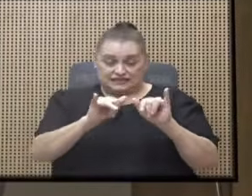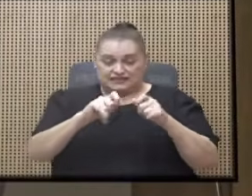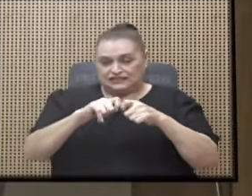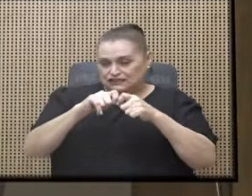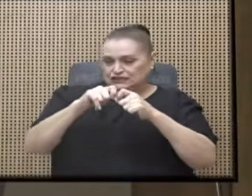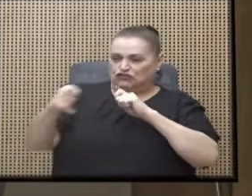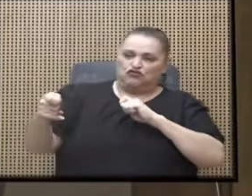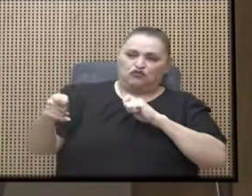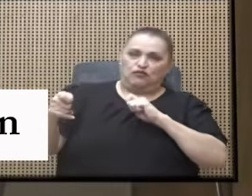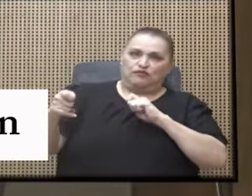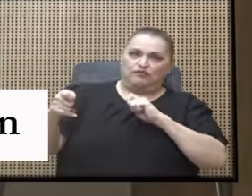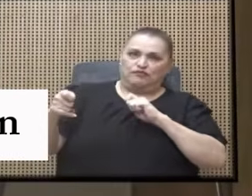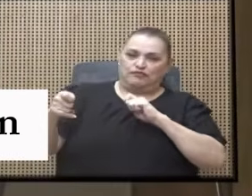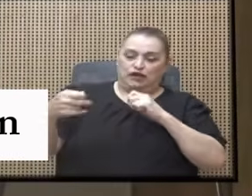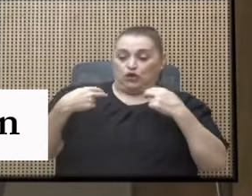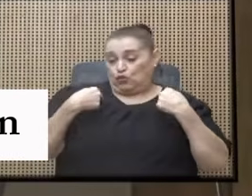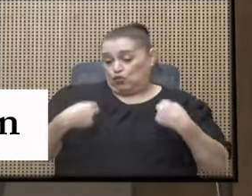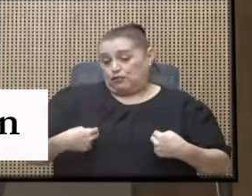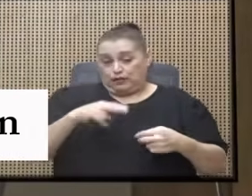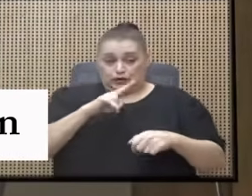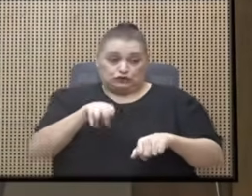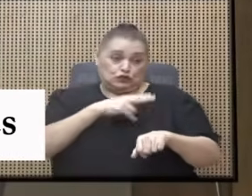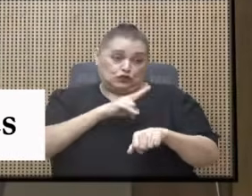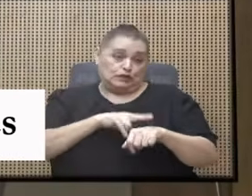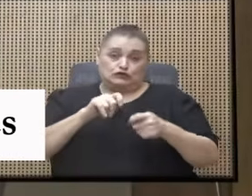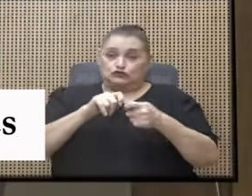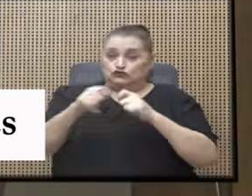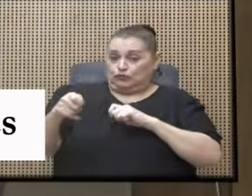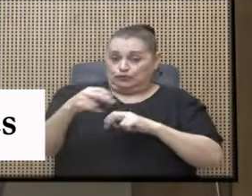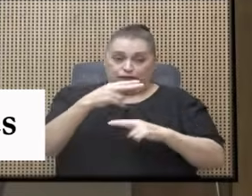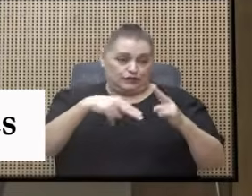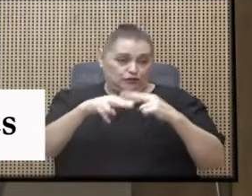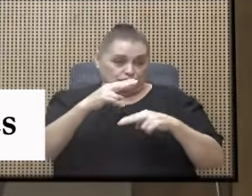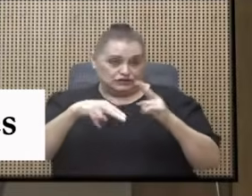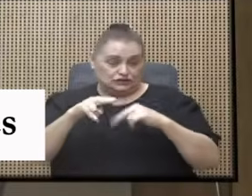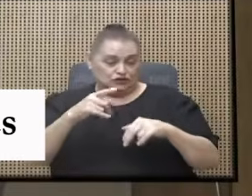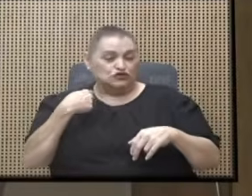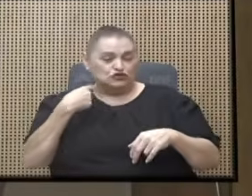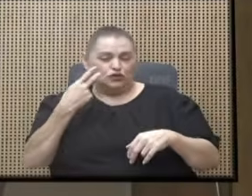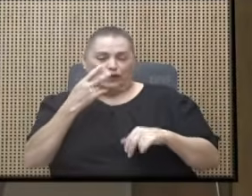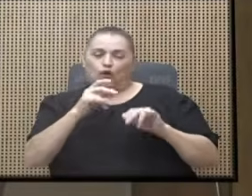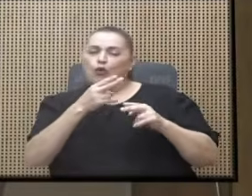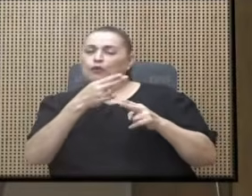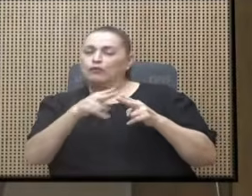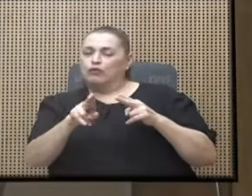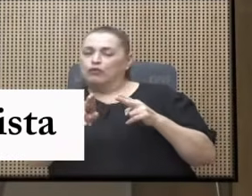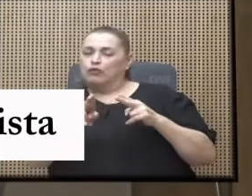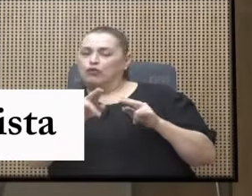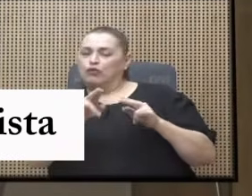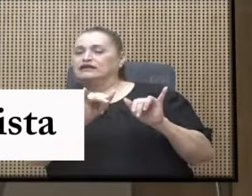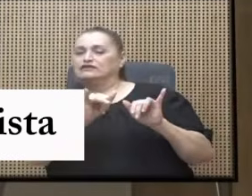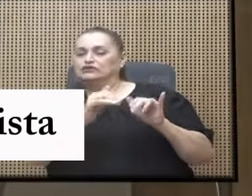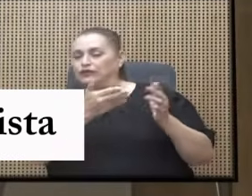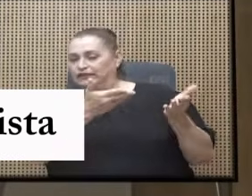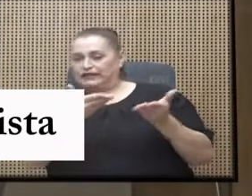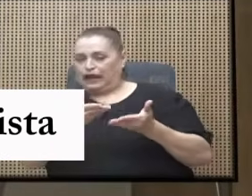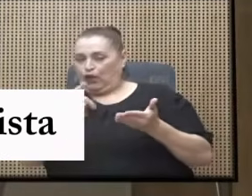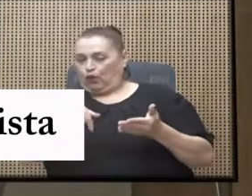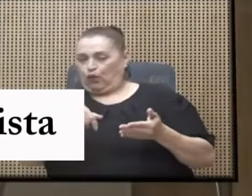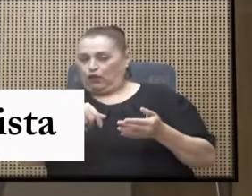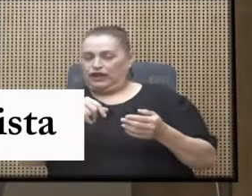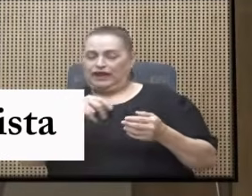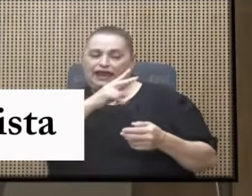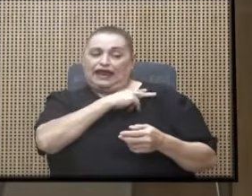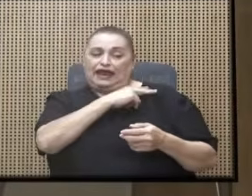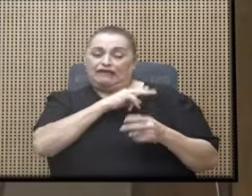romper, entre humanos normales, se va a romper la negociación, ¿verdad? Yo veo que un poco esa es la línea que trajo hoy el jefe de fracción del